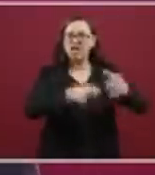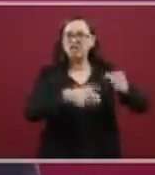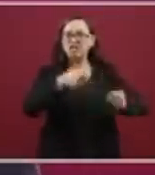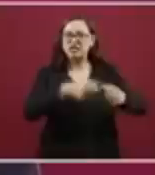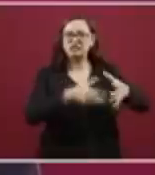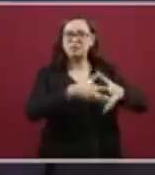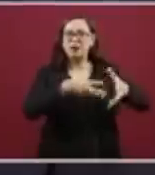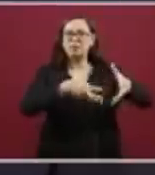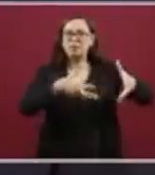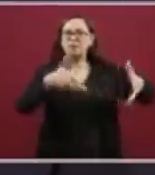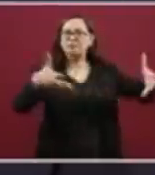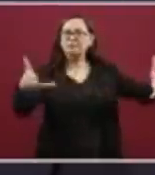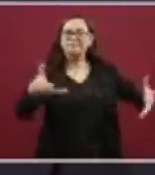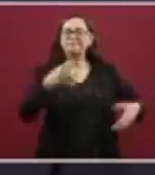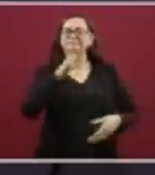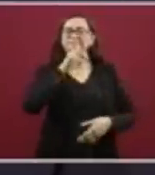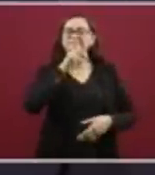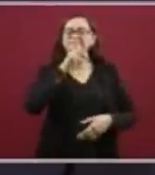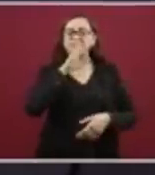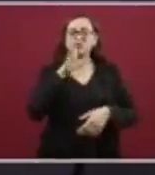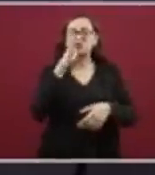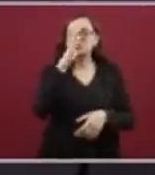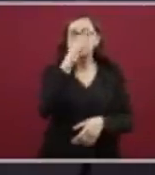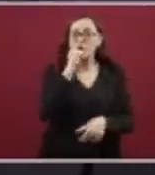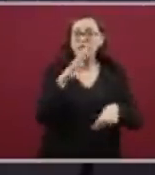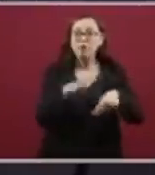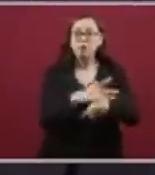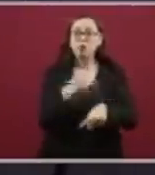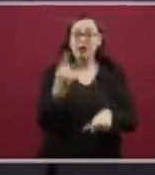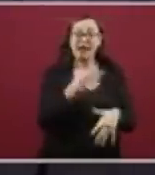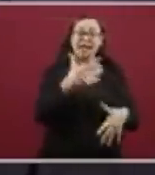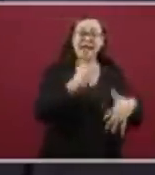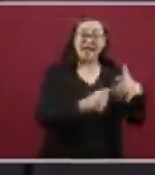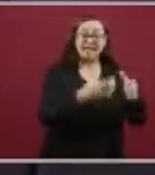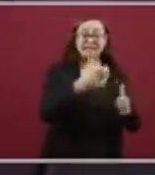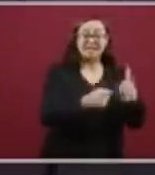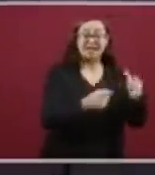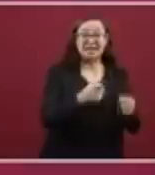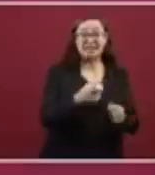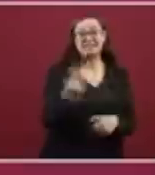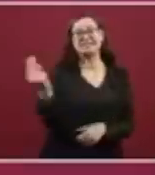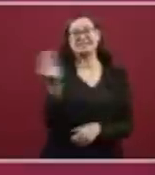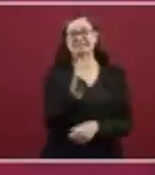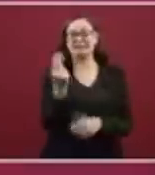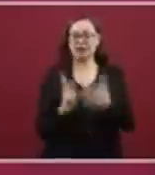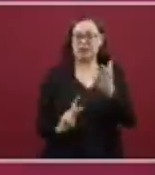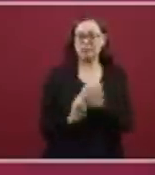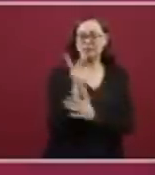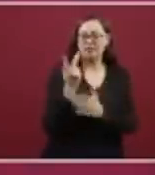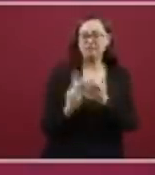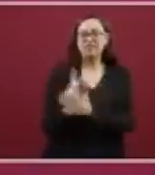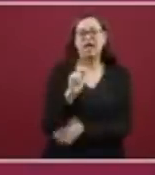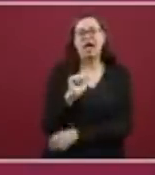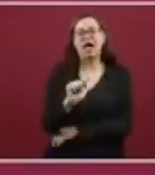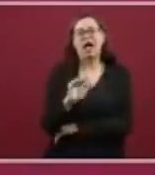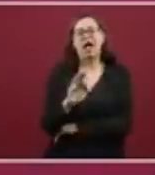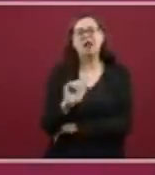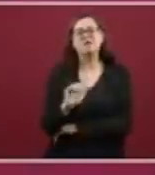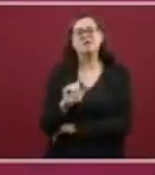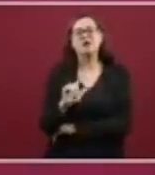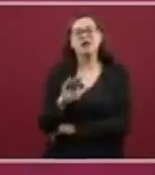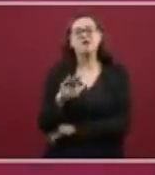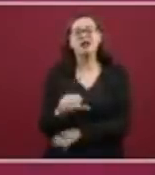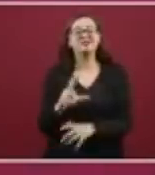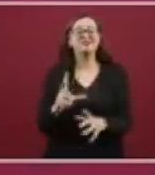porque para producir la leche se requiere de la alfalfa y se requiere de mucha